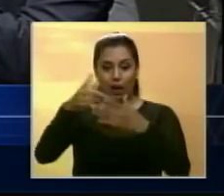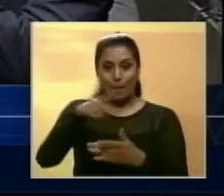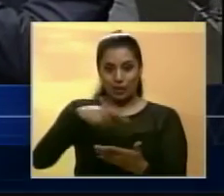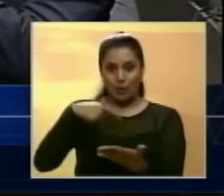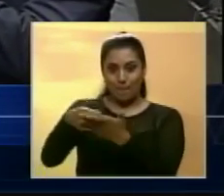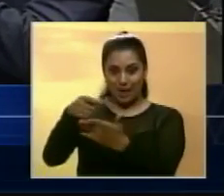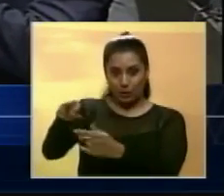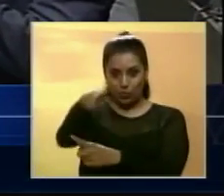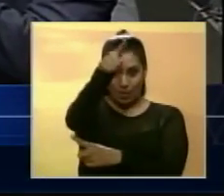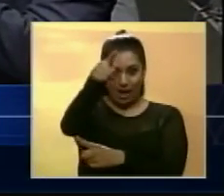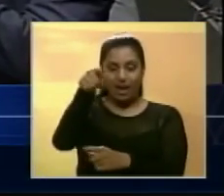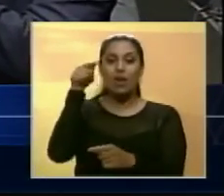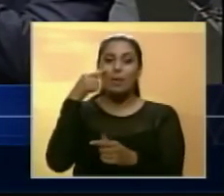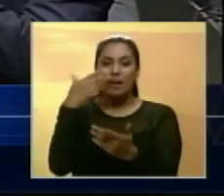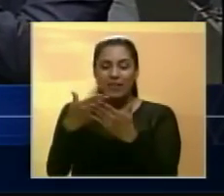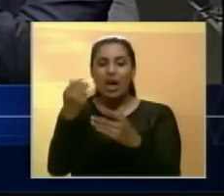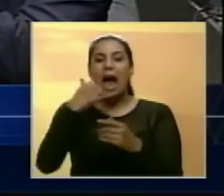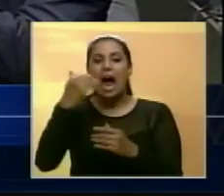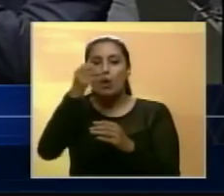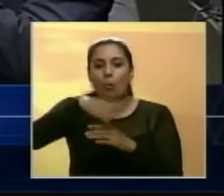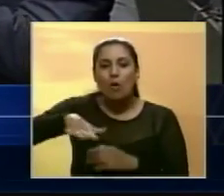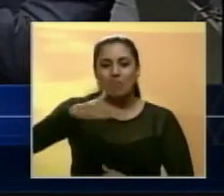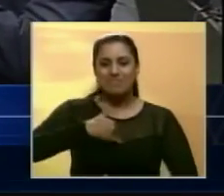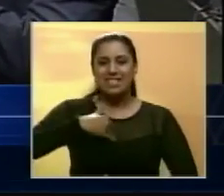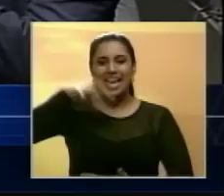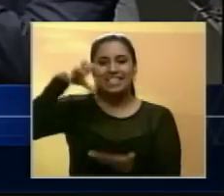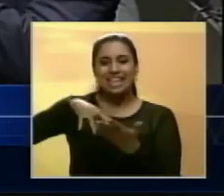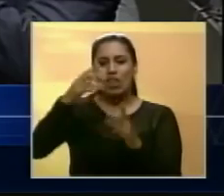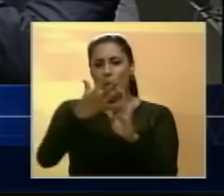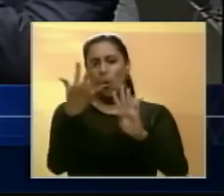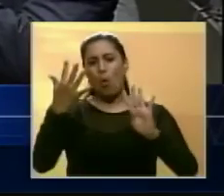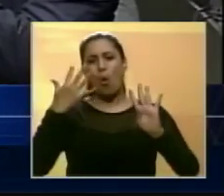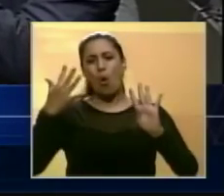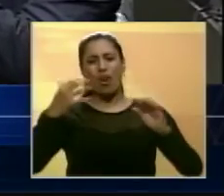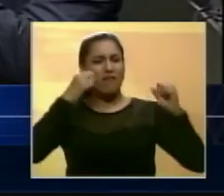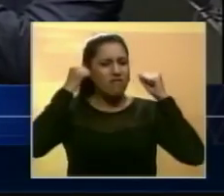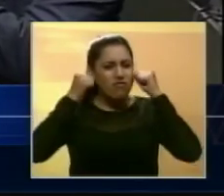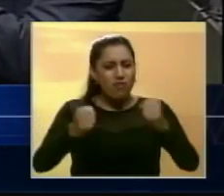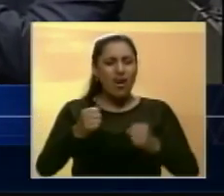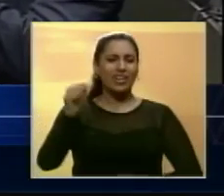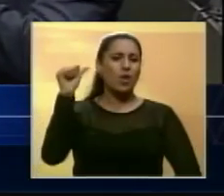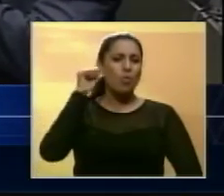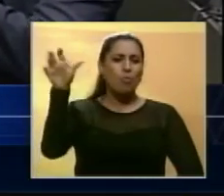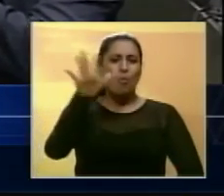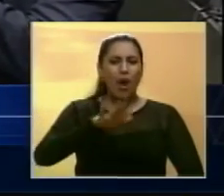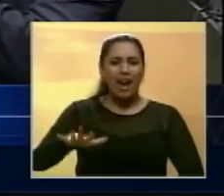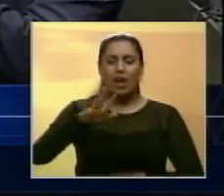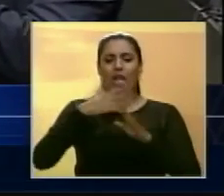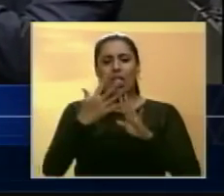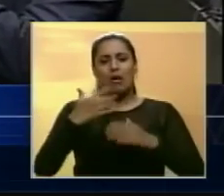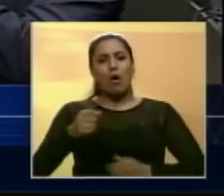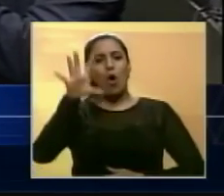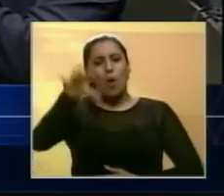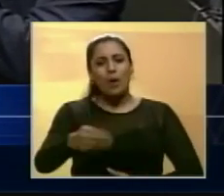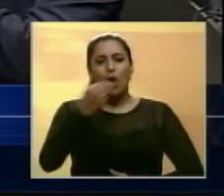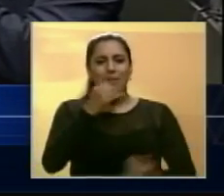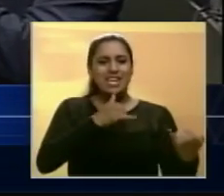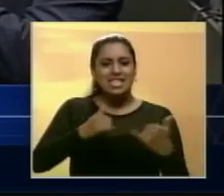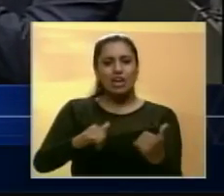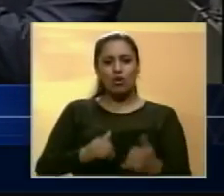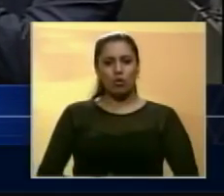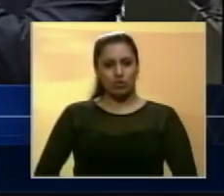pasaje para que vean cualquier pueblo de mi estado las largas colas que tienen que hacer las mujeres para poder darle alimento a sus